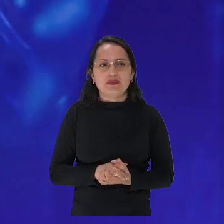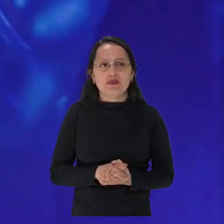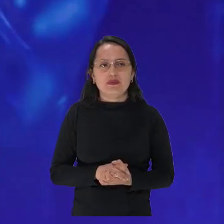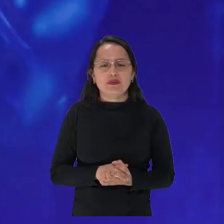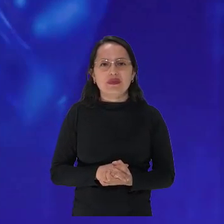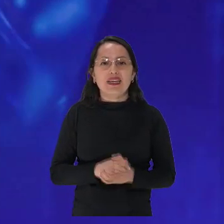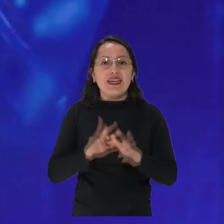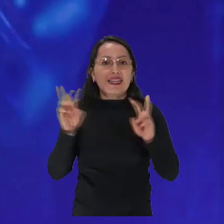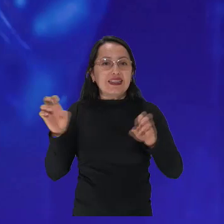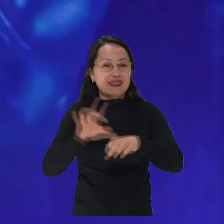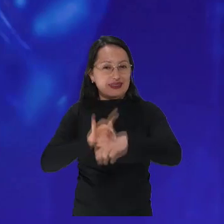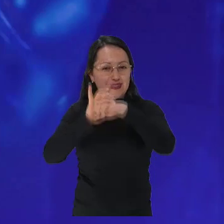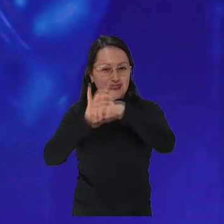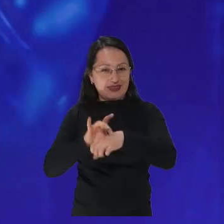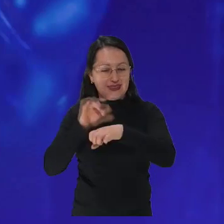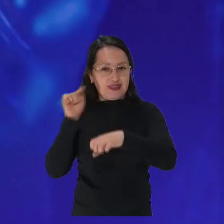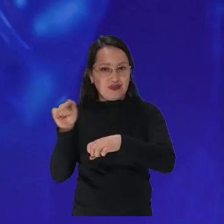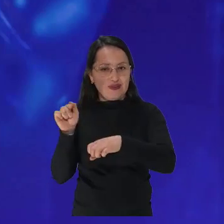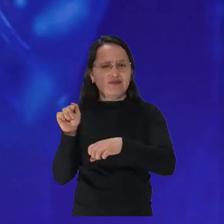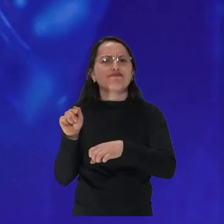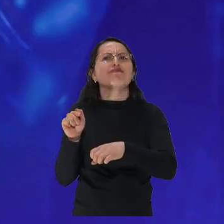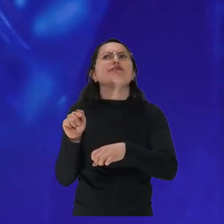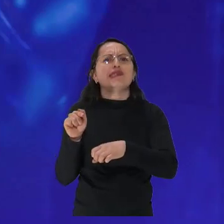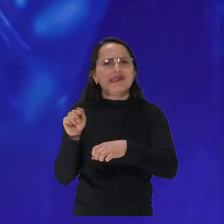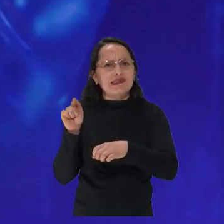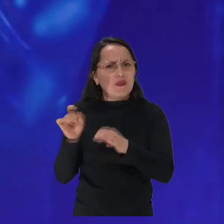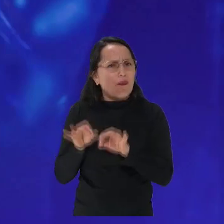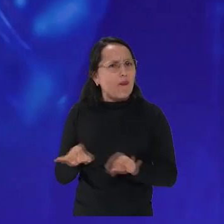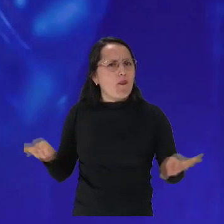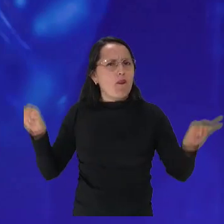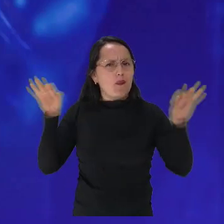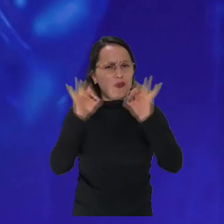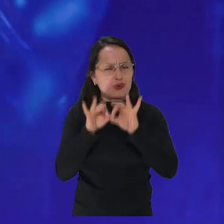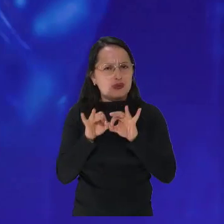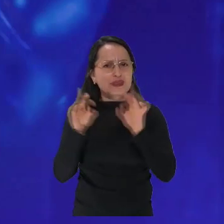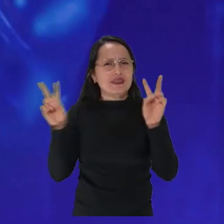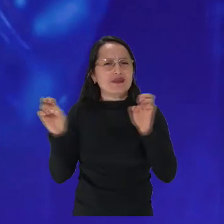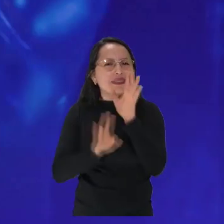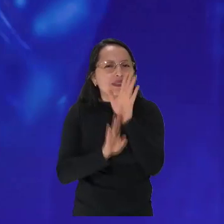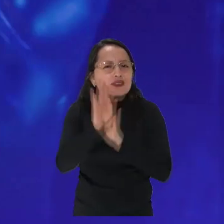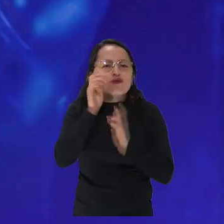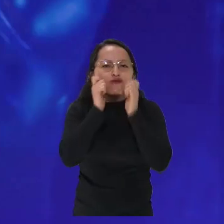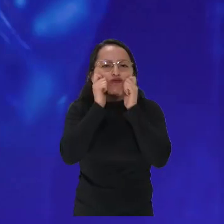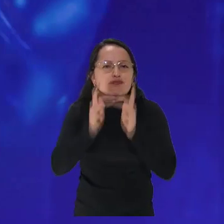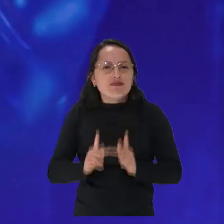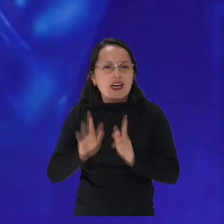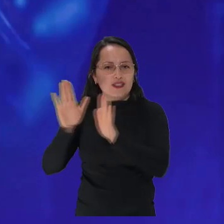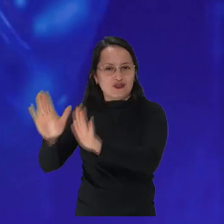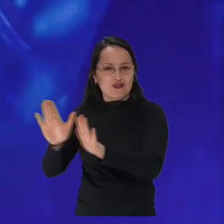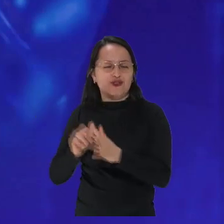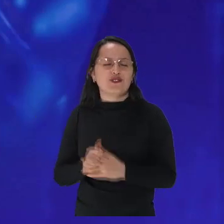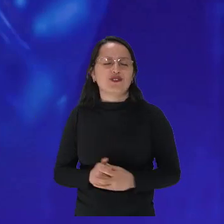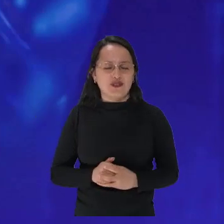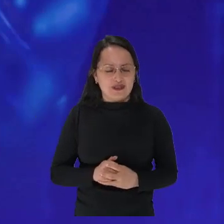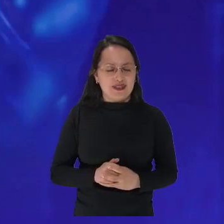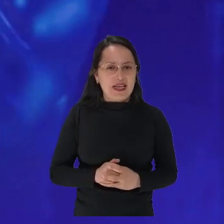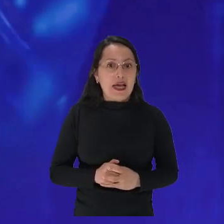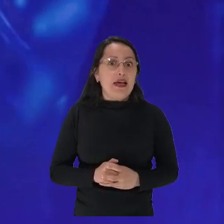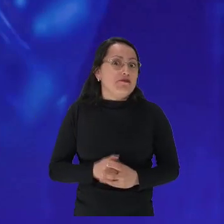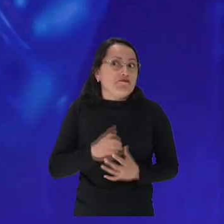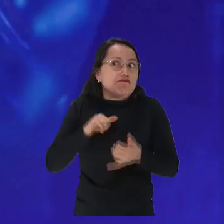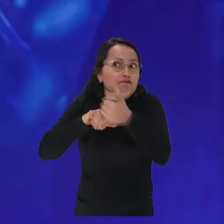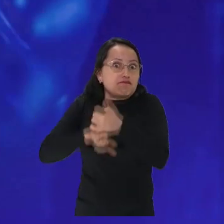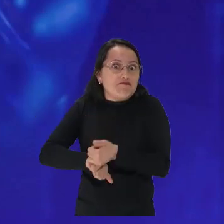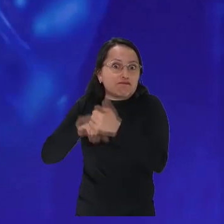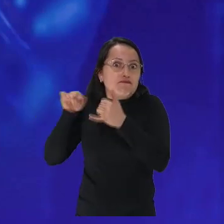La medicina es una de las cosas que ha sido súper importante en el desarrollo de la humanidad porque básicamente dependemos de